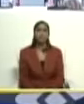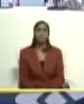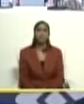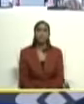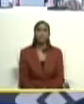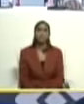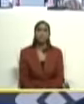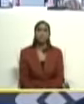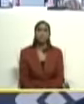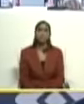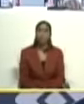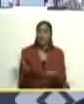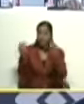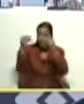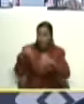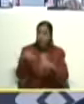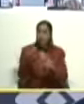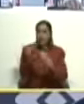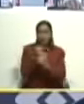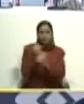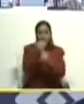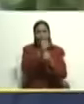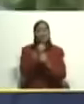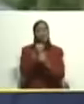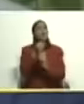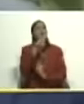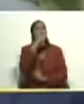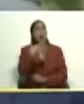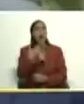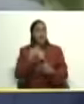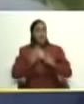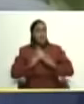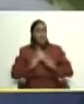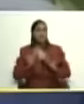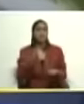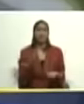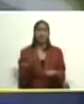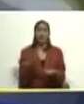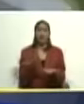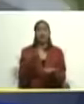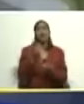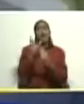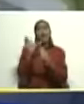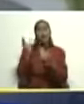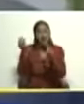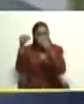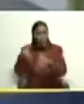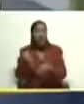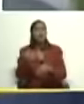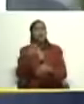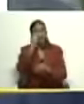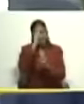el consenso de la recuperación del bienestar social, el consenso del respeto a la soberanía nacional